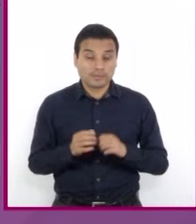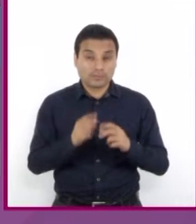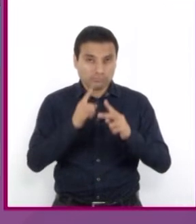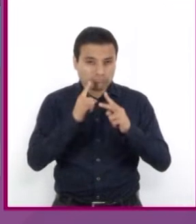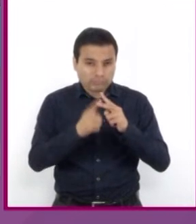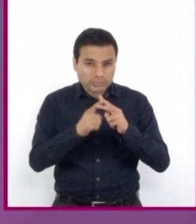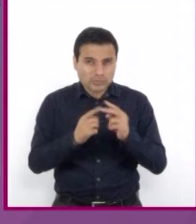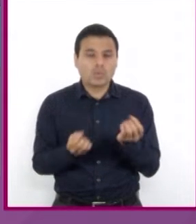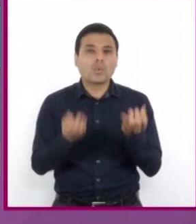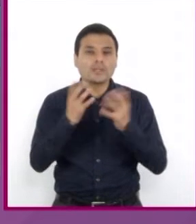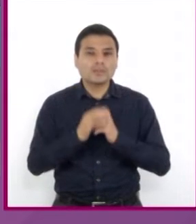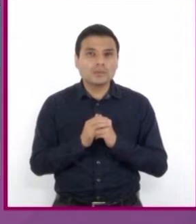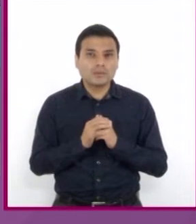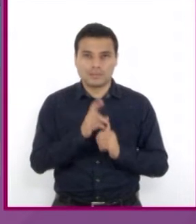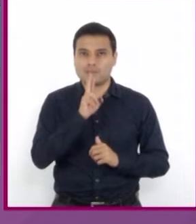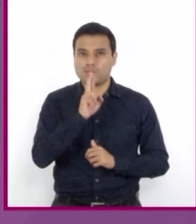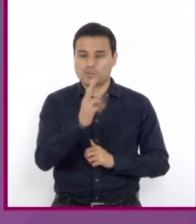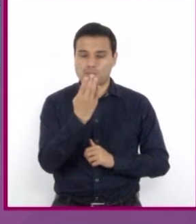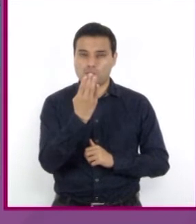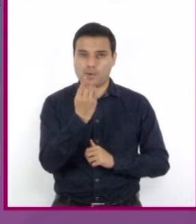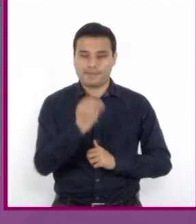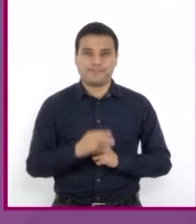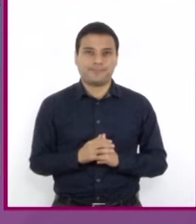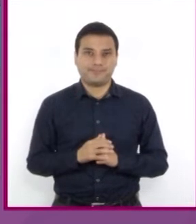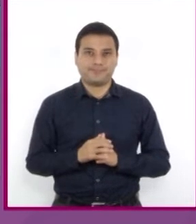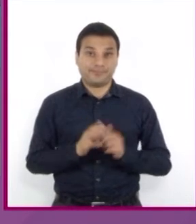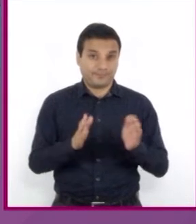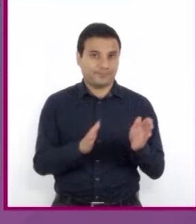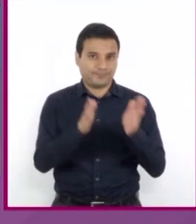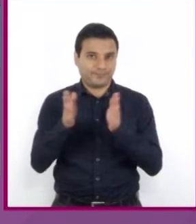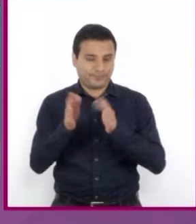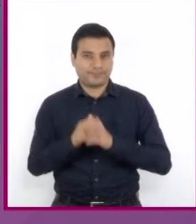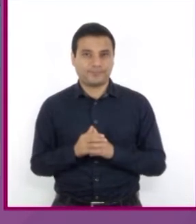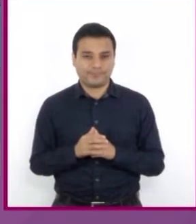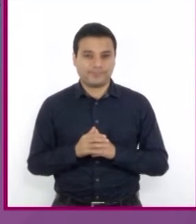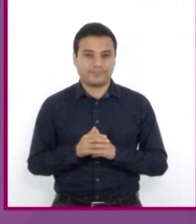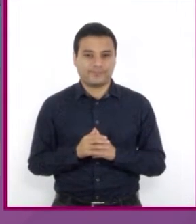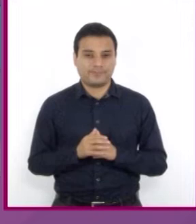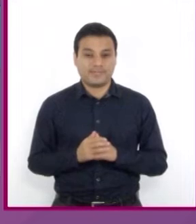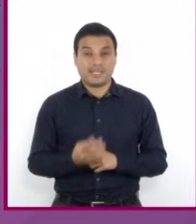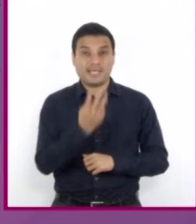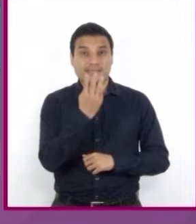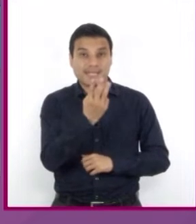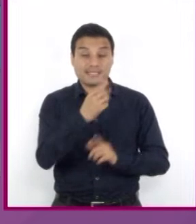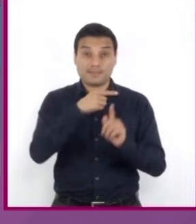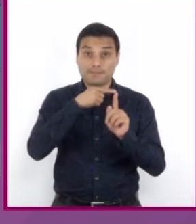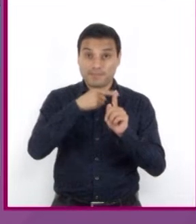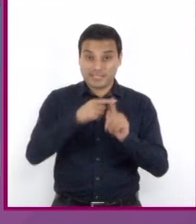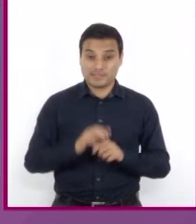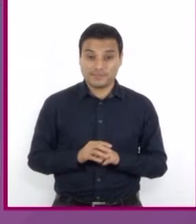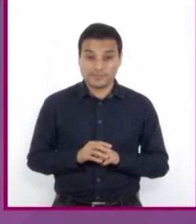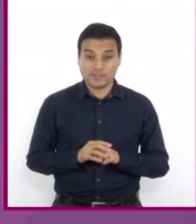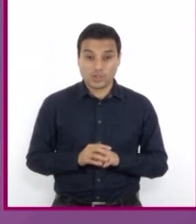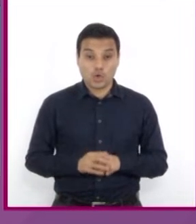las operaciones, el resultado es 9. Por otra parte, tenemos 3 más la diferencia del doble de 4